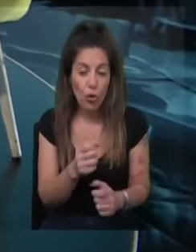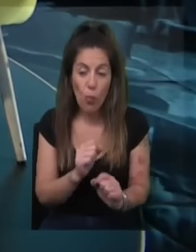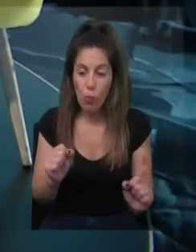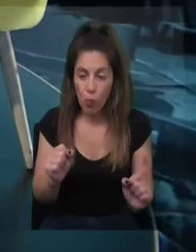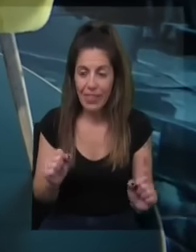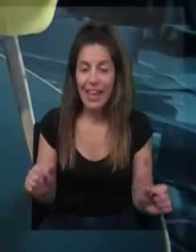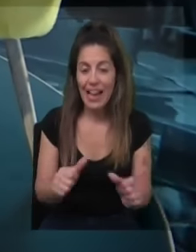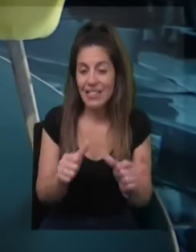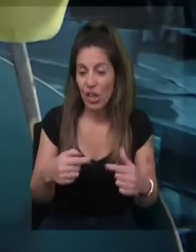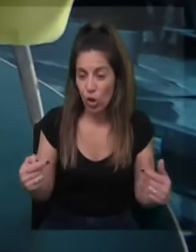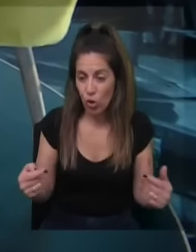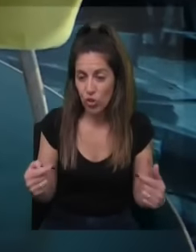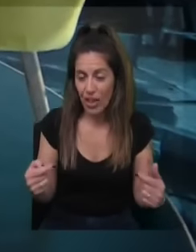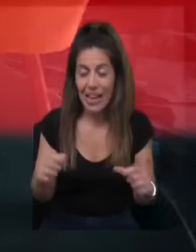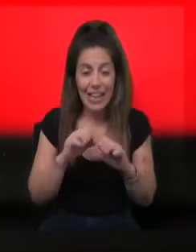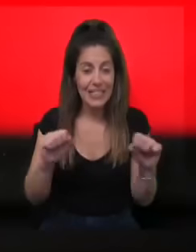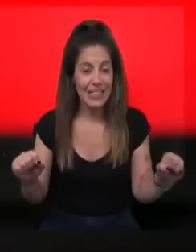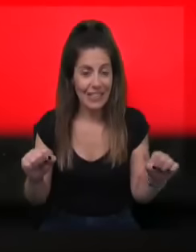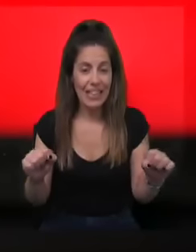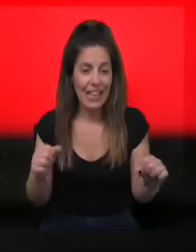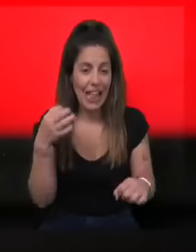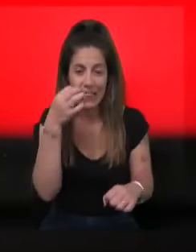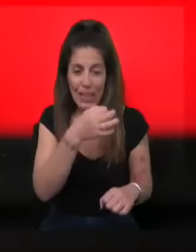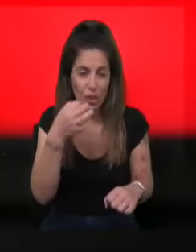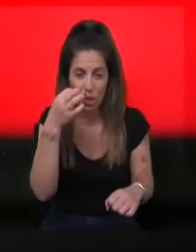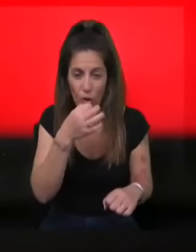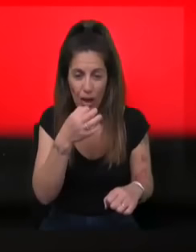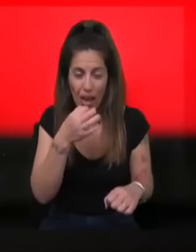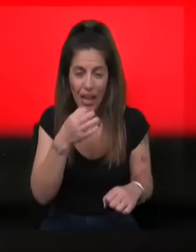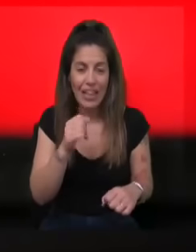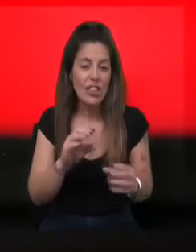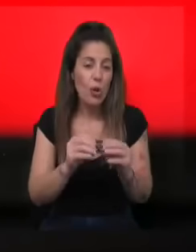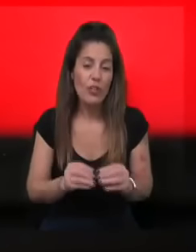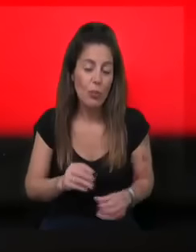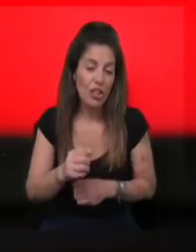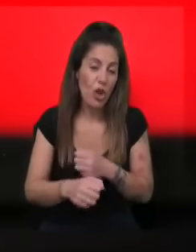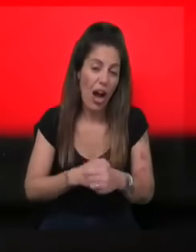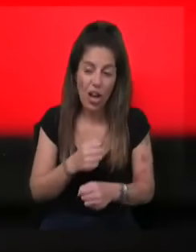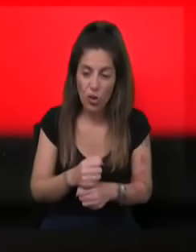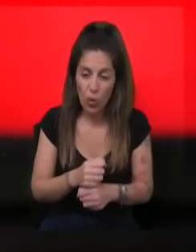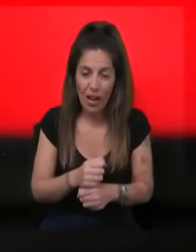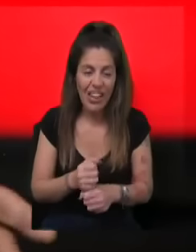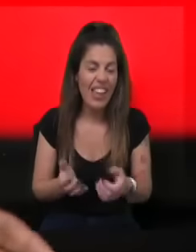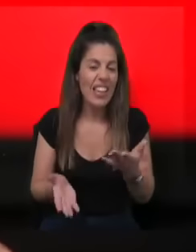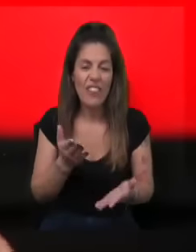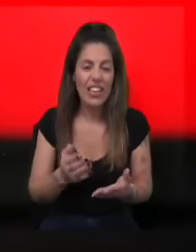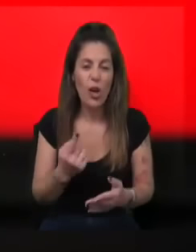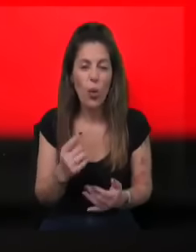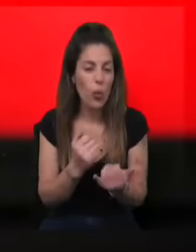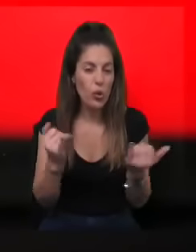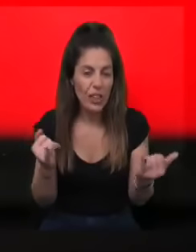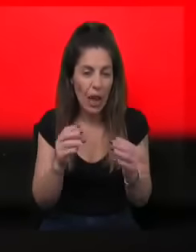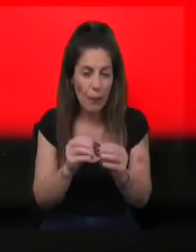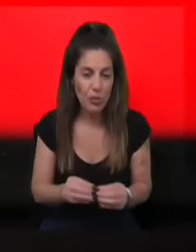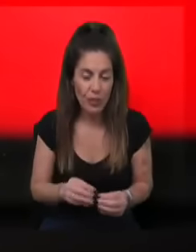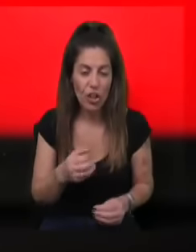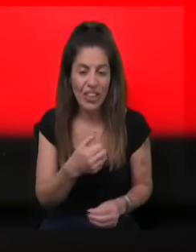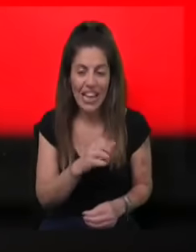las acciones y la secretaría de drogas tiene un presupuesto yo me he aburrido decirlo el presupuesto anual de la secretaría de drogas es equivalente a un día del presupuesto de